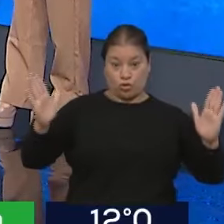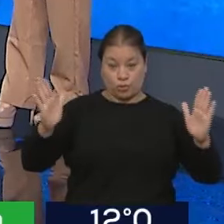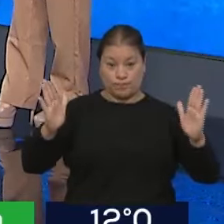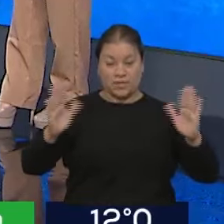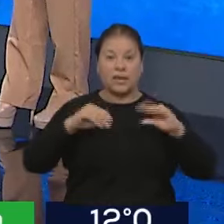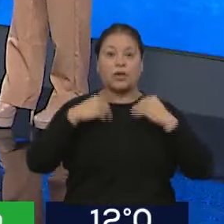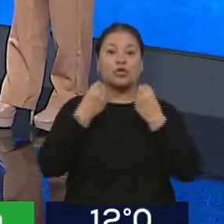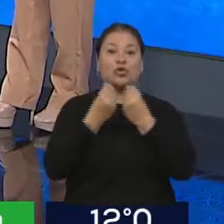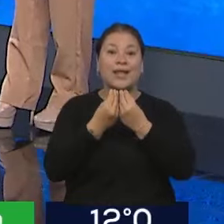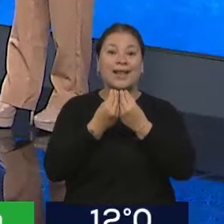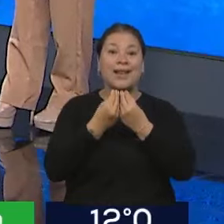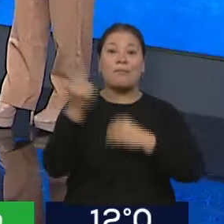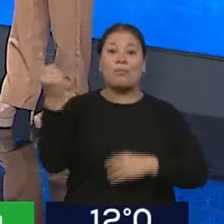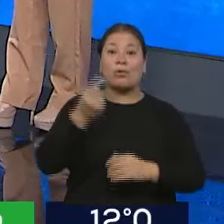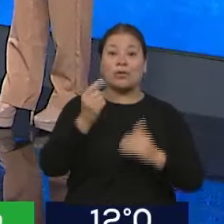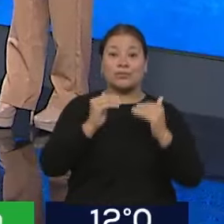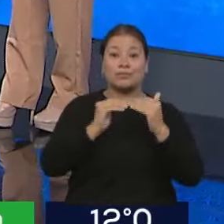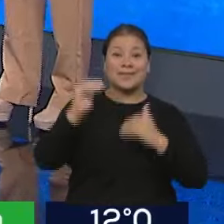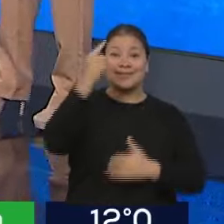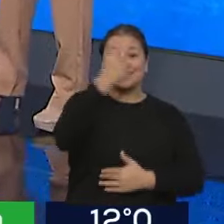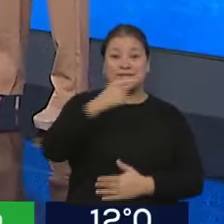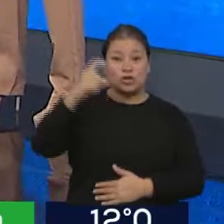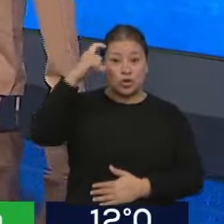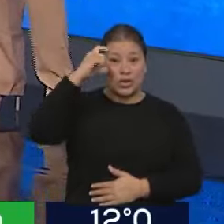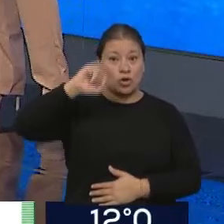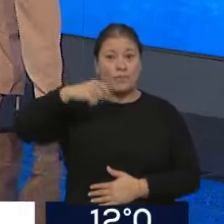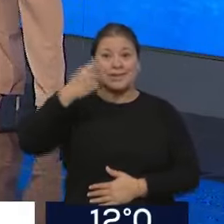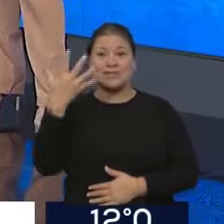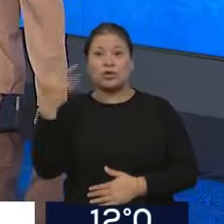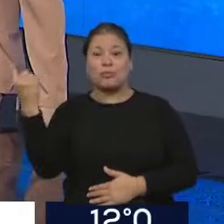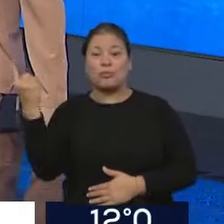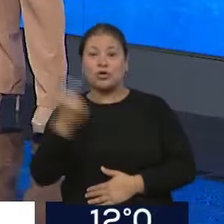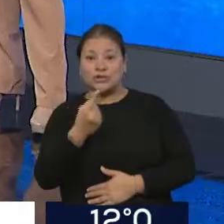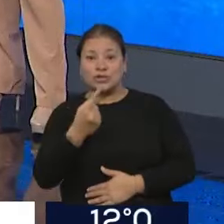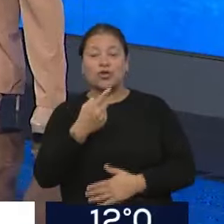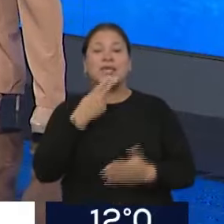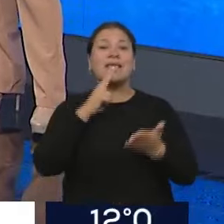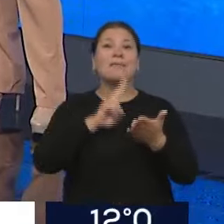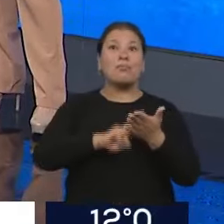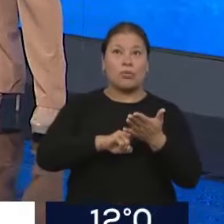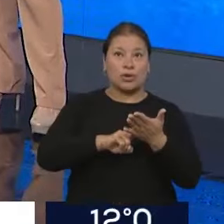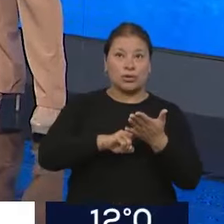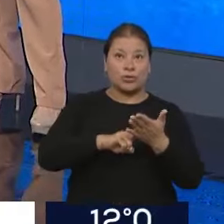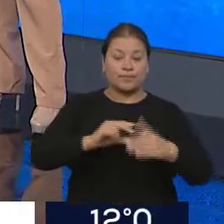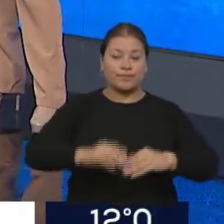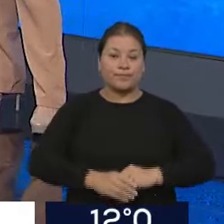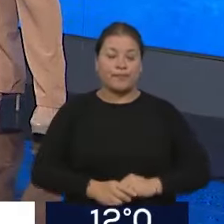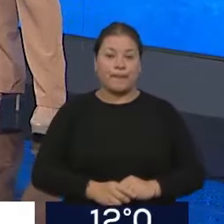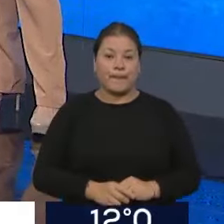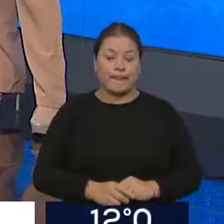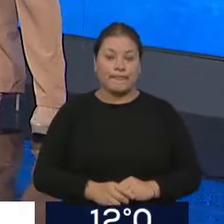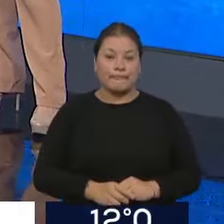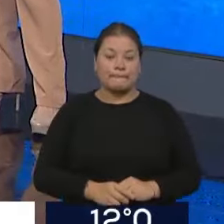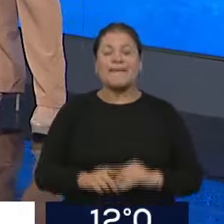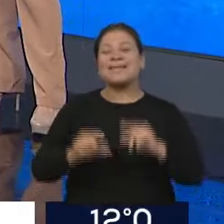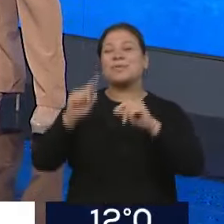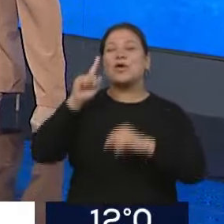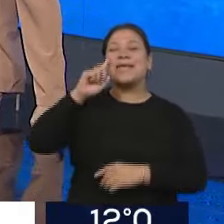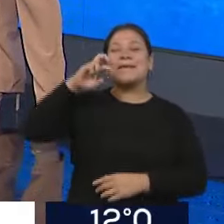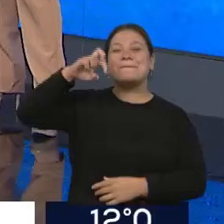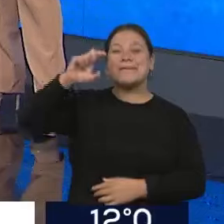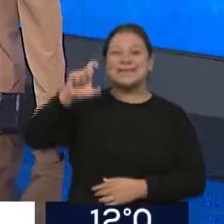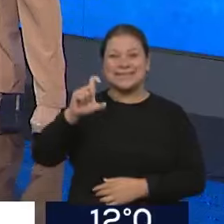incrementado 110,5% las tarifas, cuando el acumulado es del 65%. En términos del IPC. En términos del IPC,